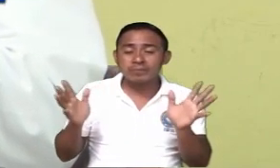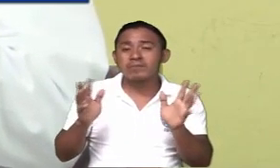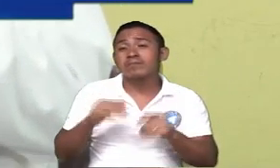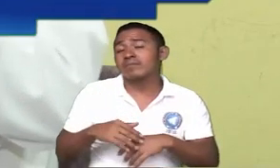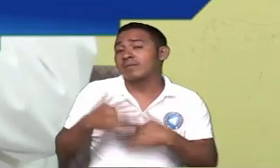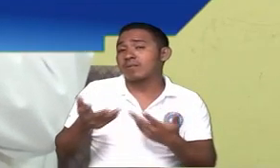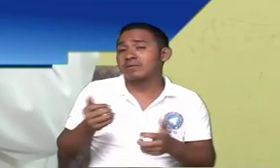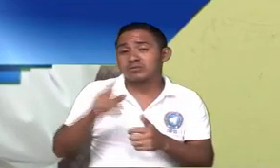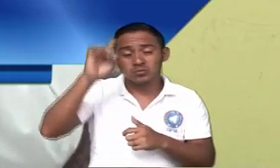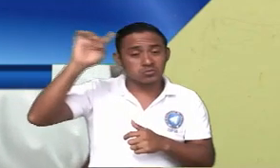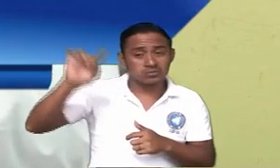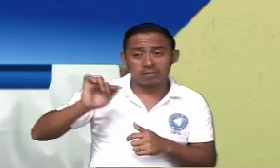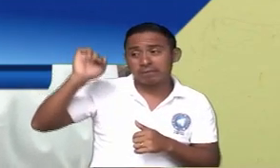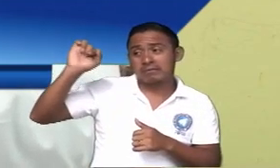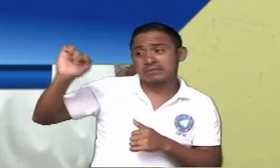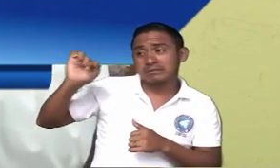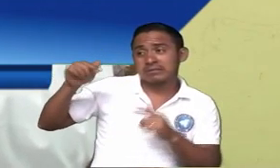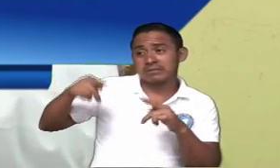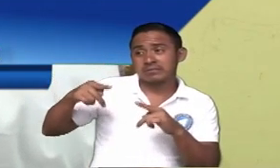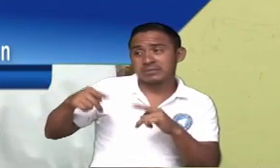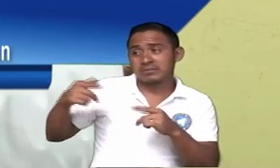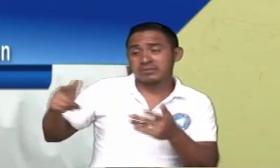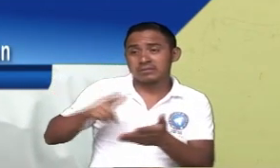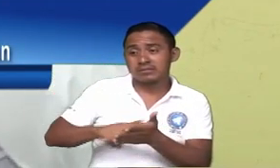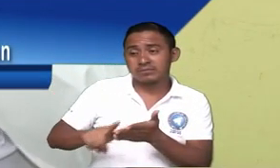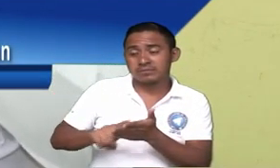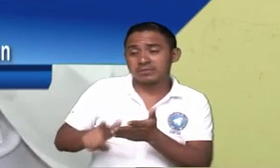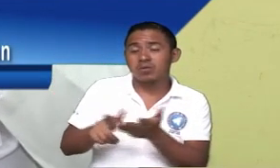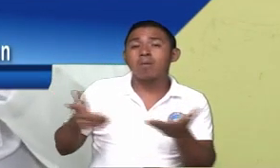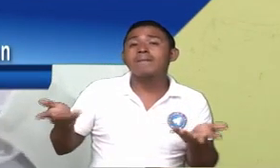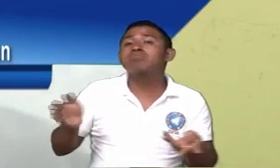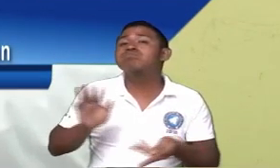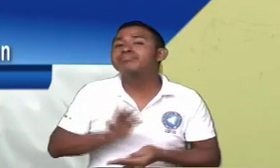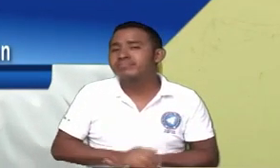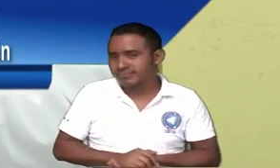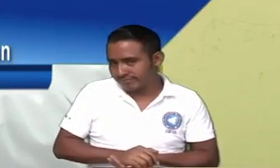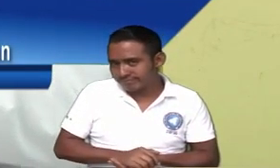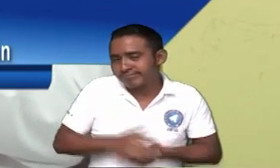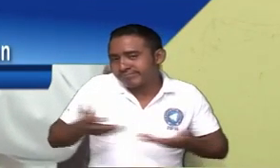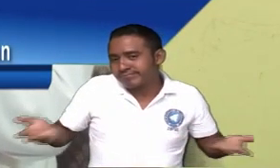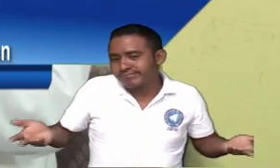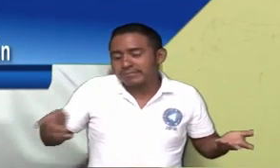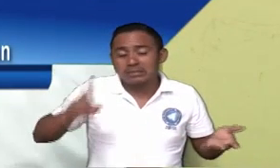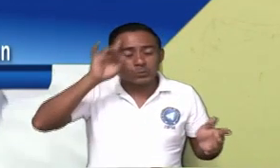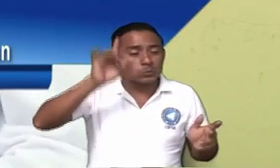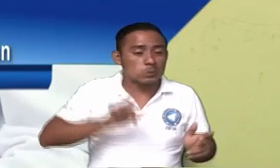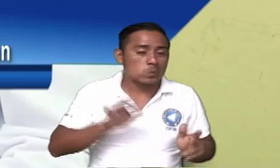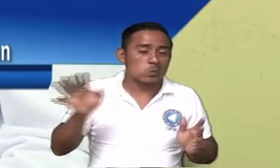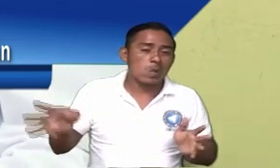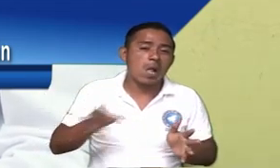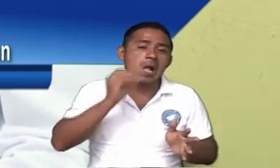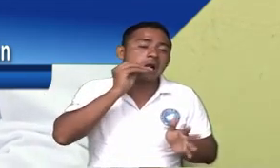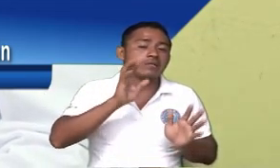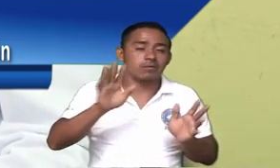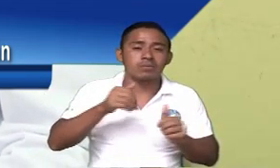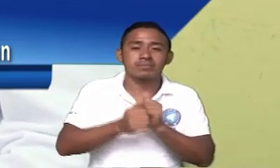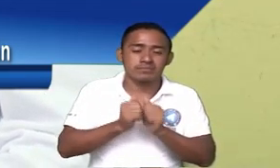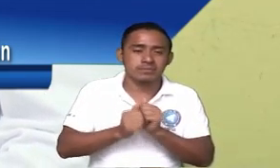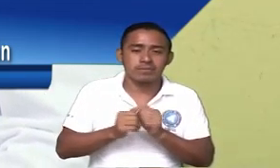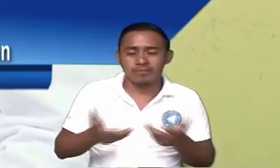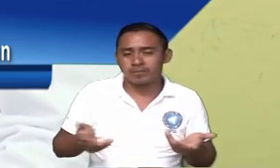pues, no sabemos cómo es la parte de la higiene de tu pareja. Claro. Yo creo, ¿verdad? Y esto, pues, genera lo que es el mal aliento